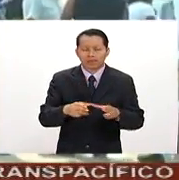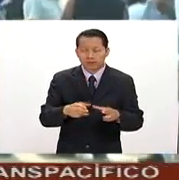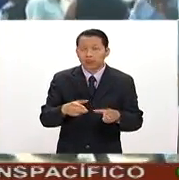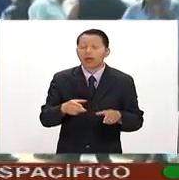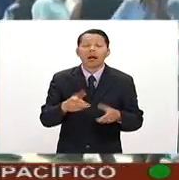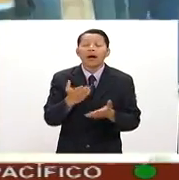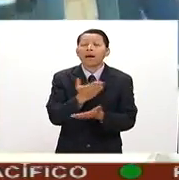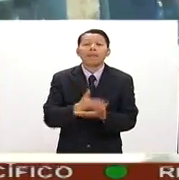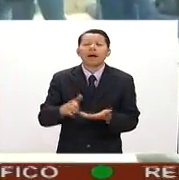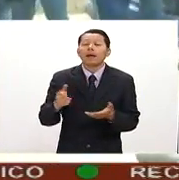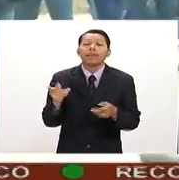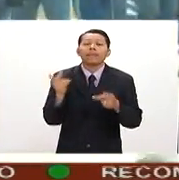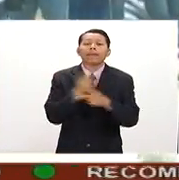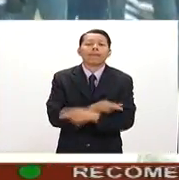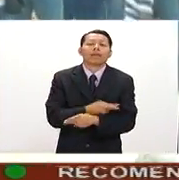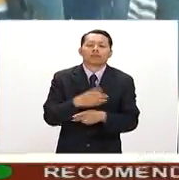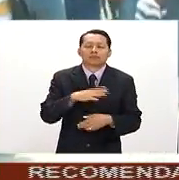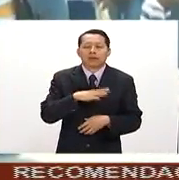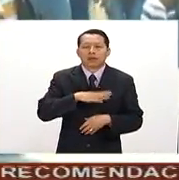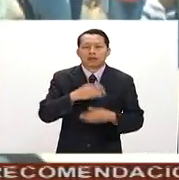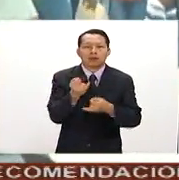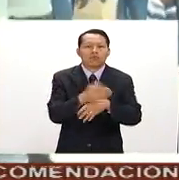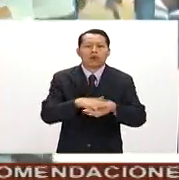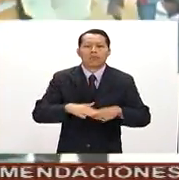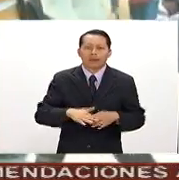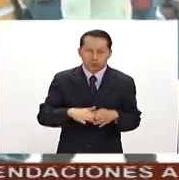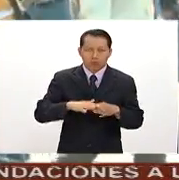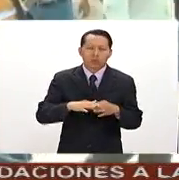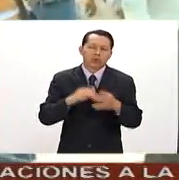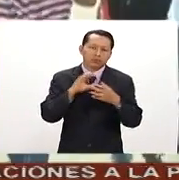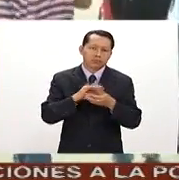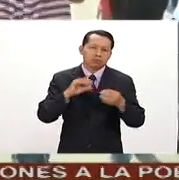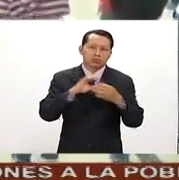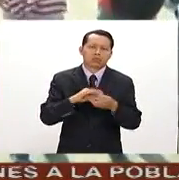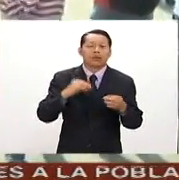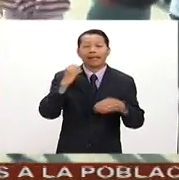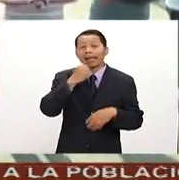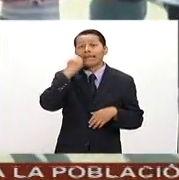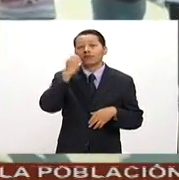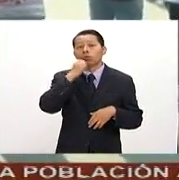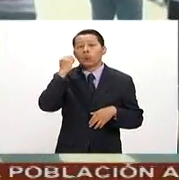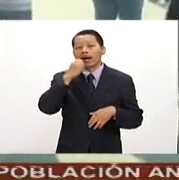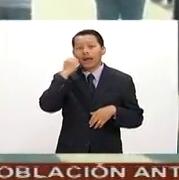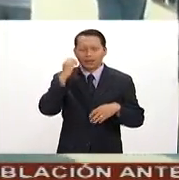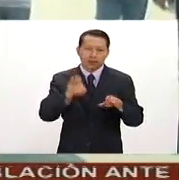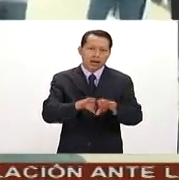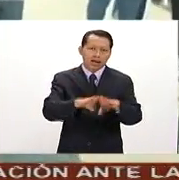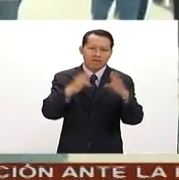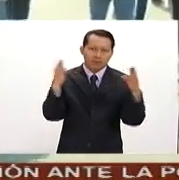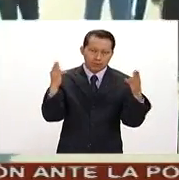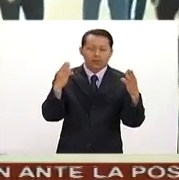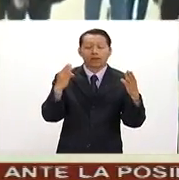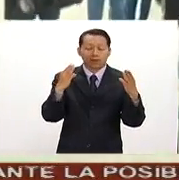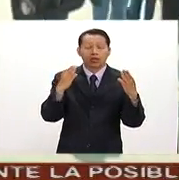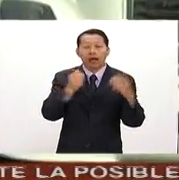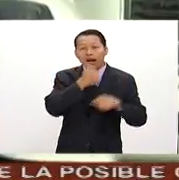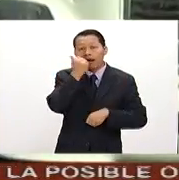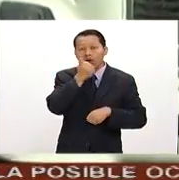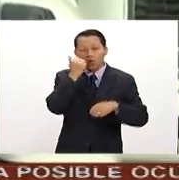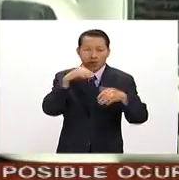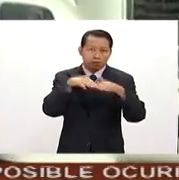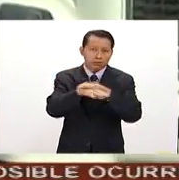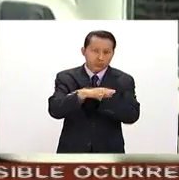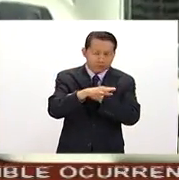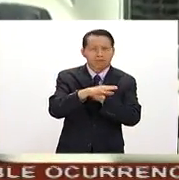otro lado, bueno, tenemos ya información oficial sobre el número de escuelas abiertas y de alumnos que asisten a clases